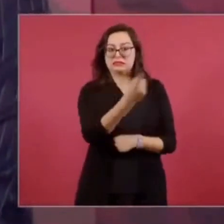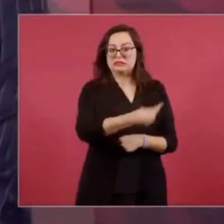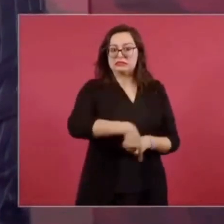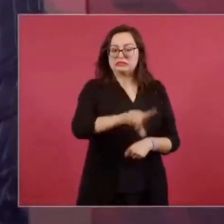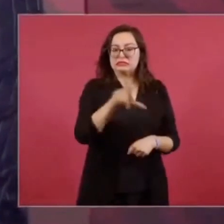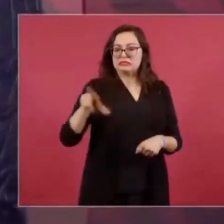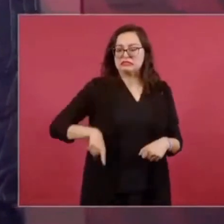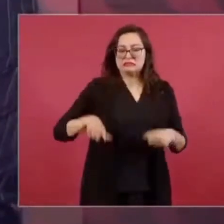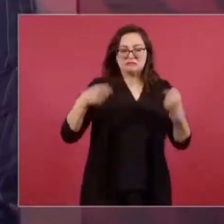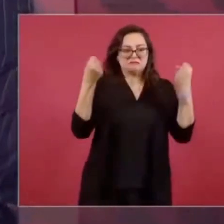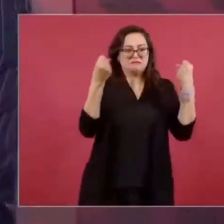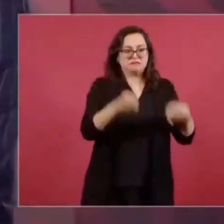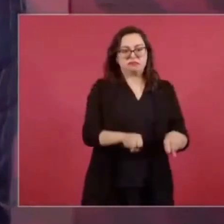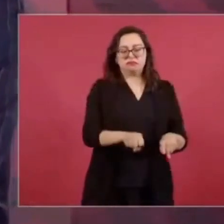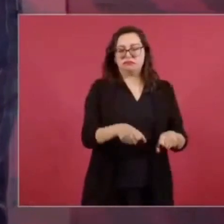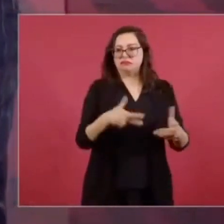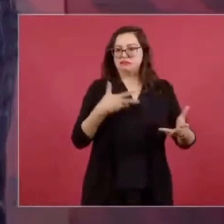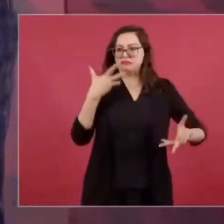patética.